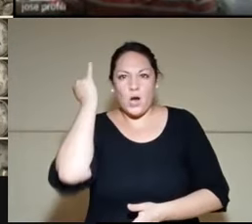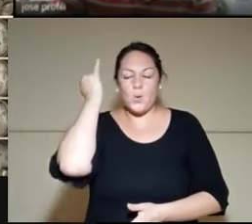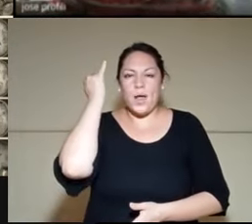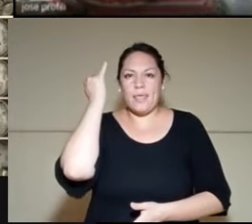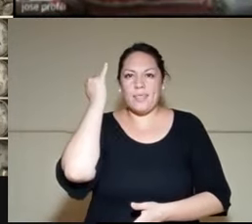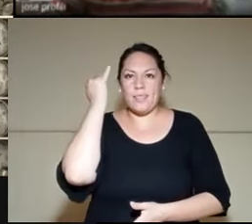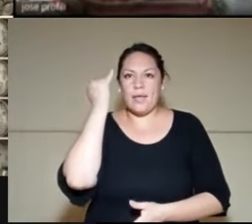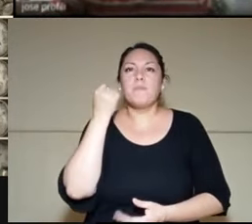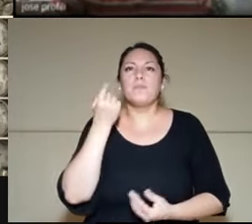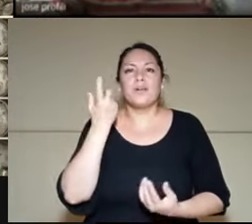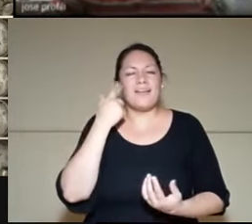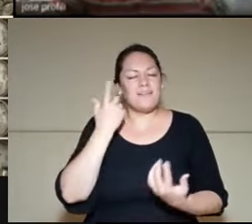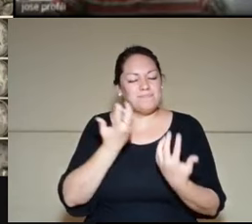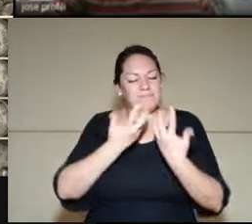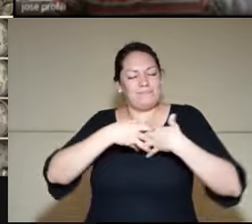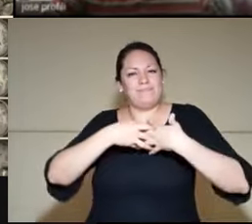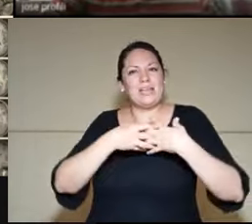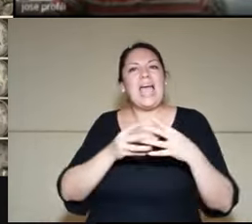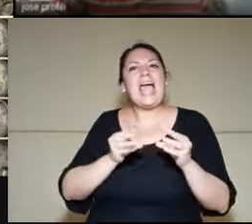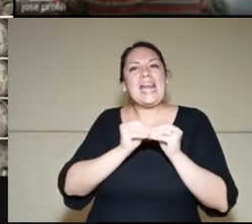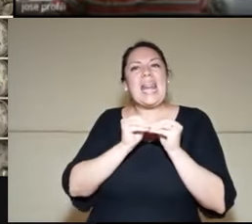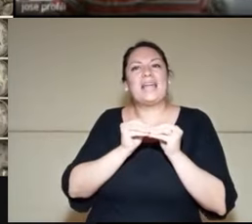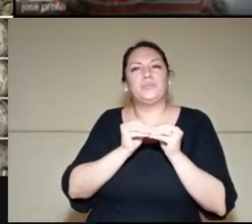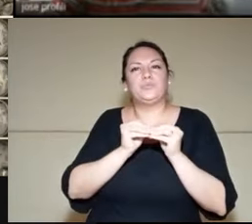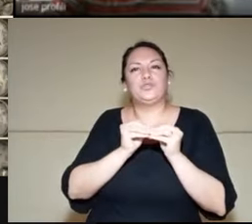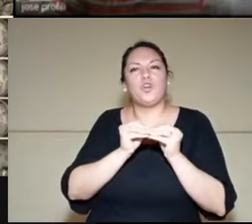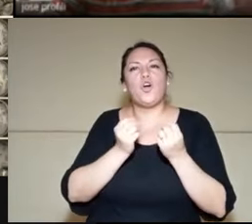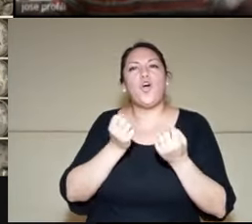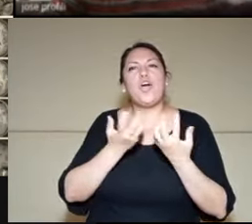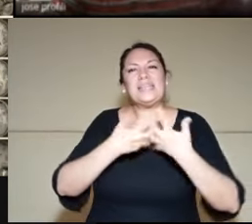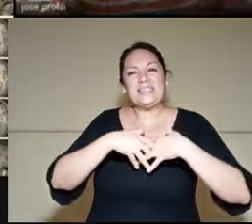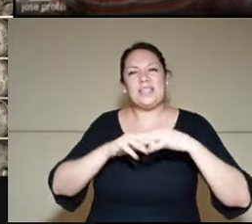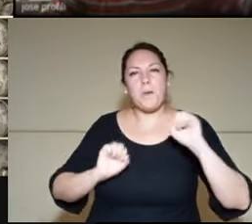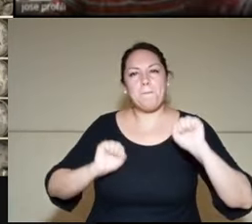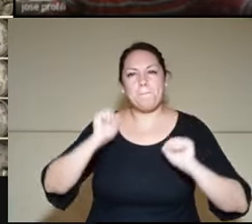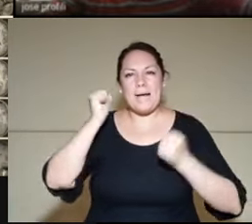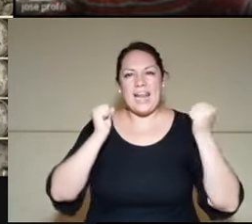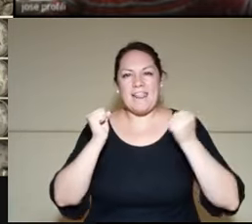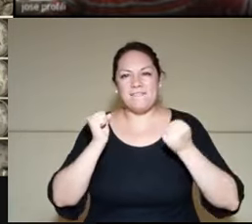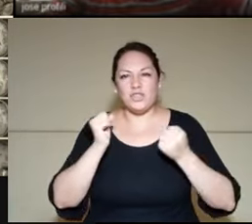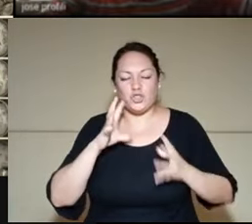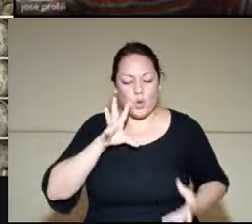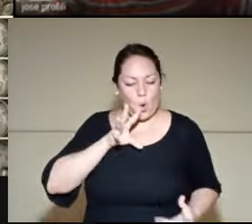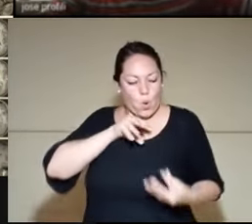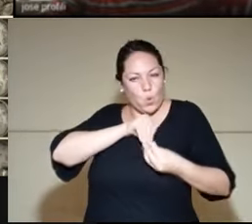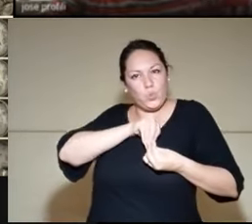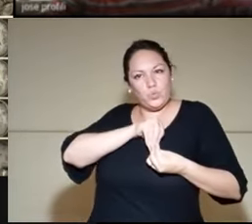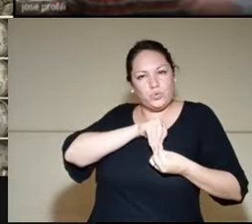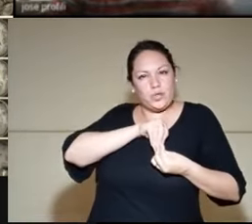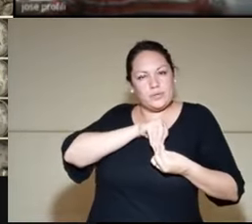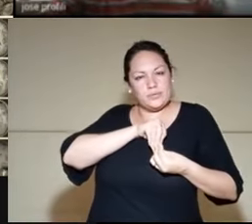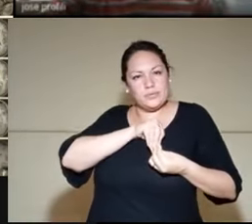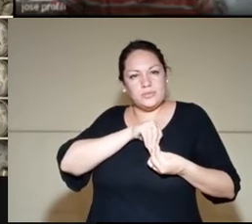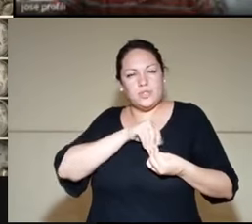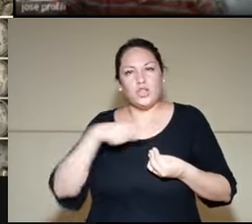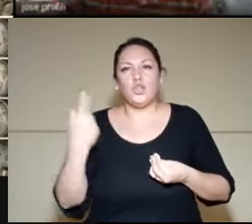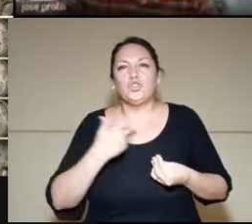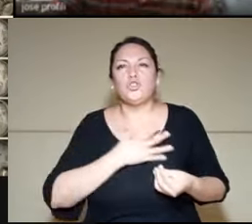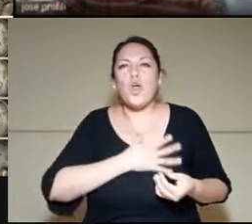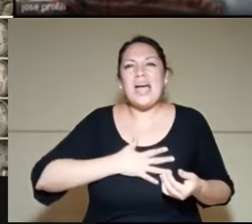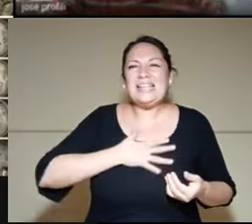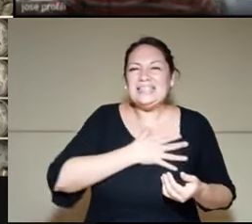eso lo hacemos gracias a la integración que hace nuestro sistema nervioso con el resto de los órganos.